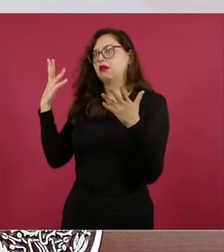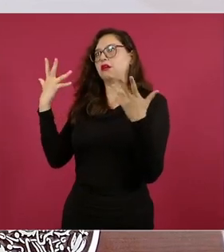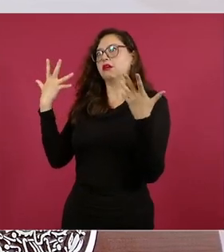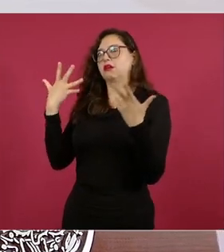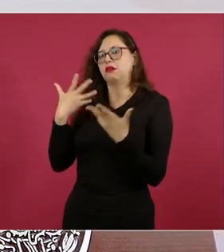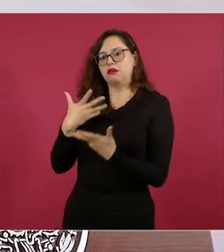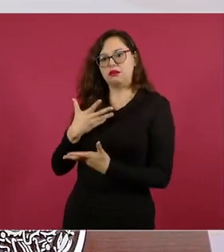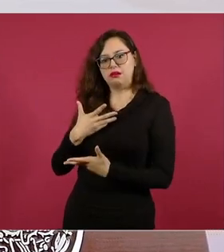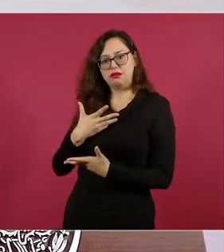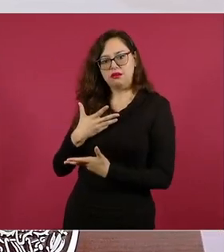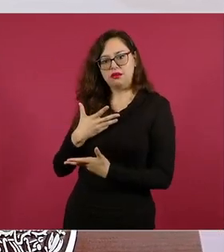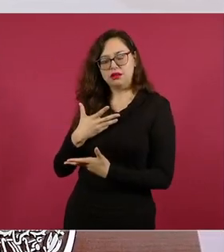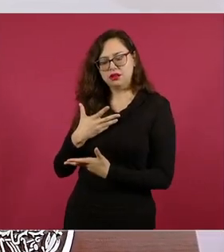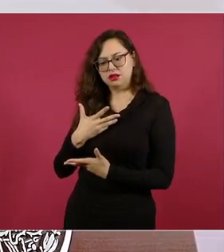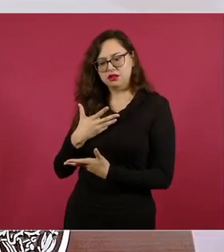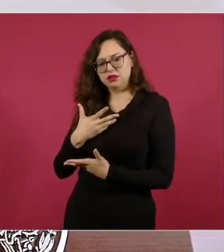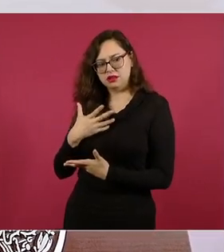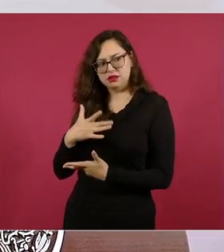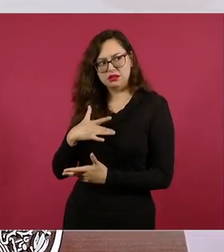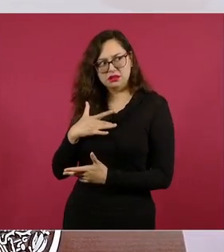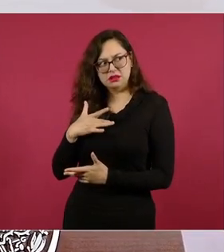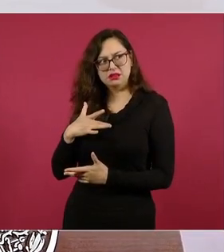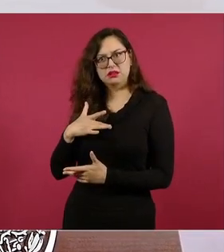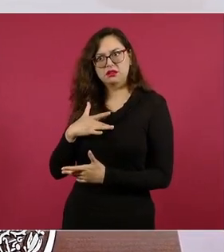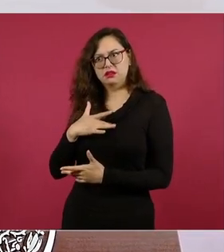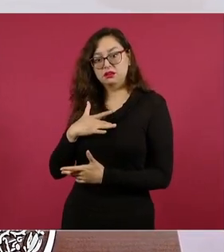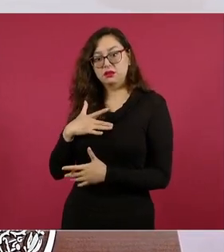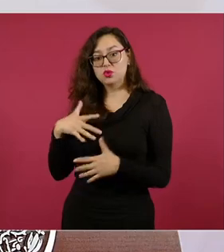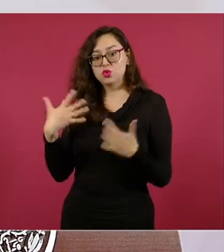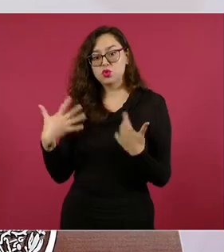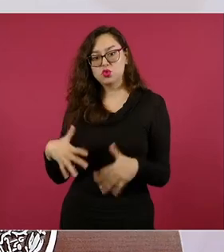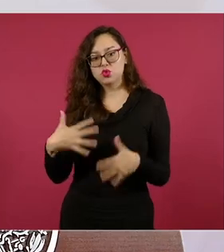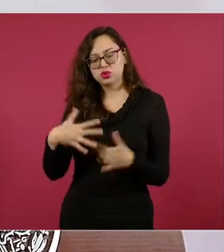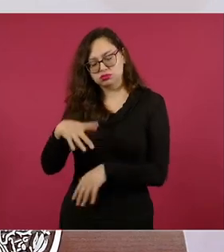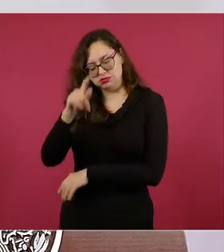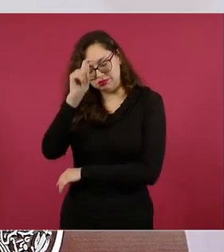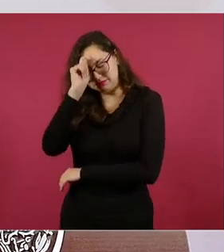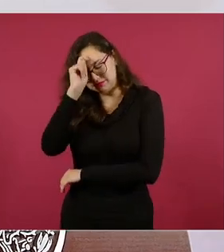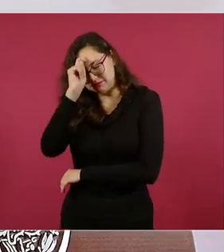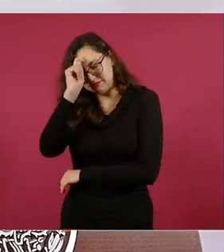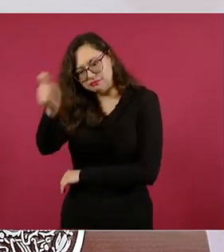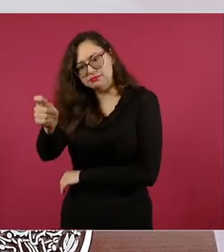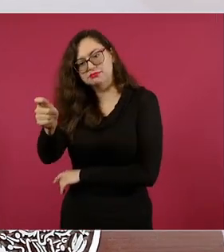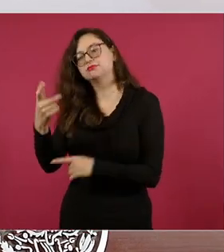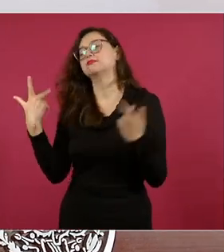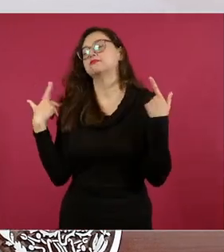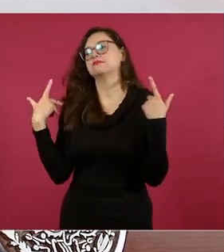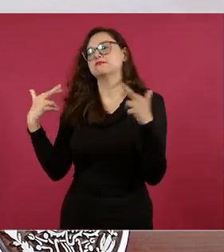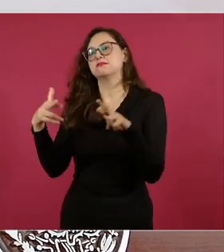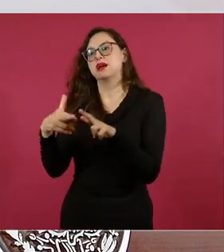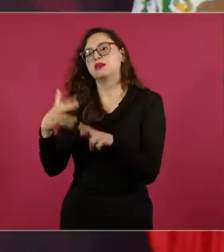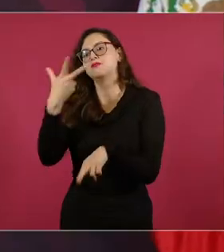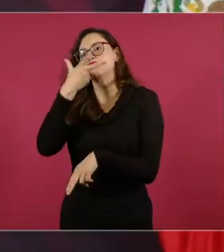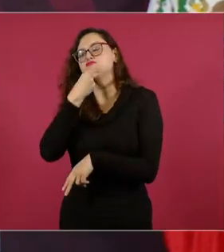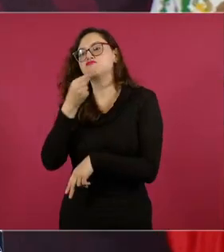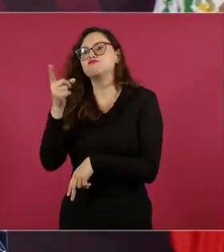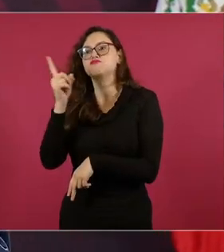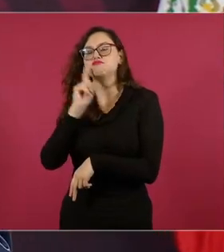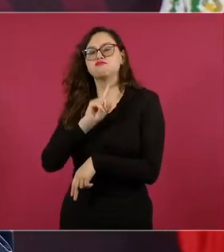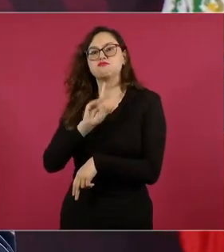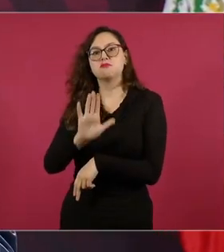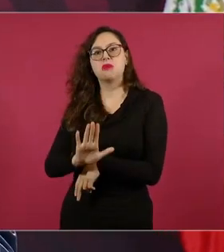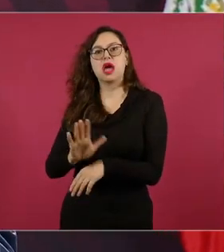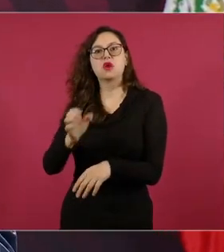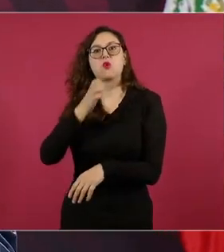las maestras, a los maestros. Es que la escuela es una extensión de nuestra